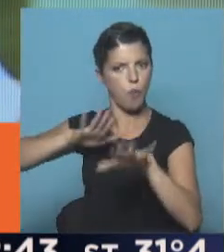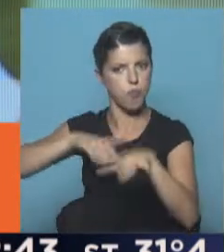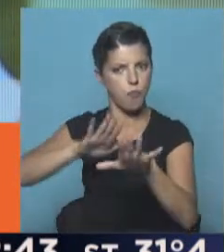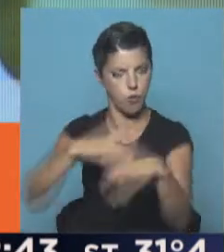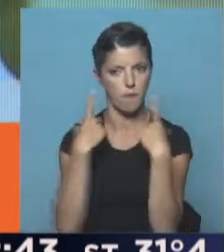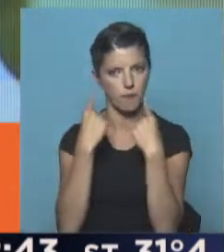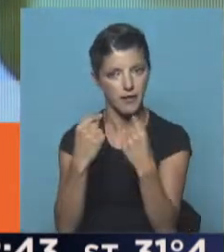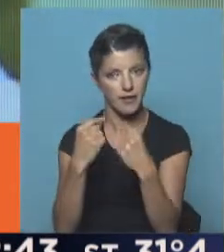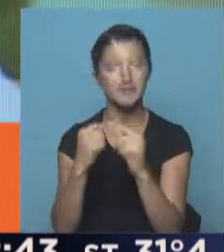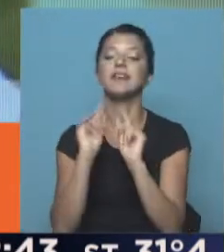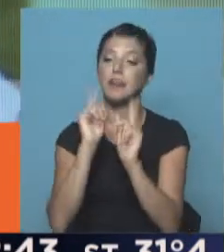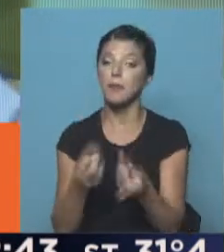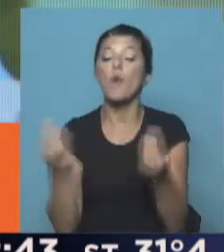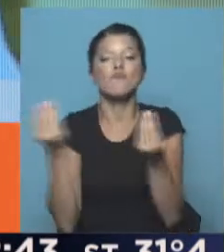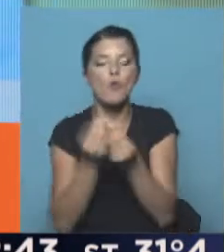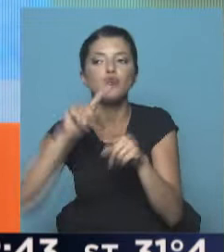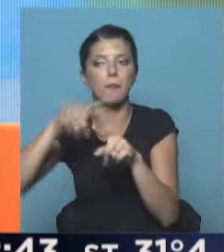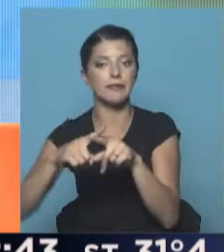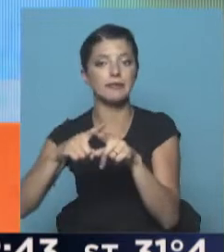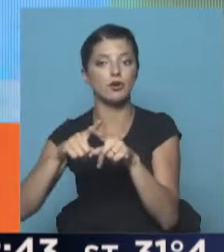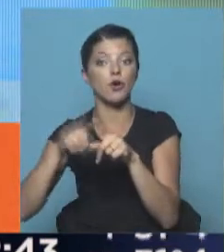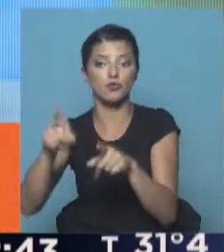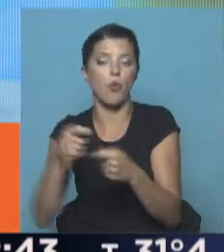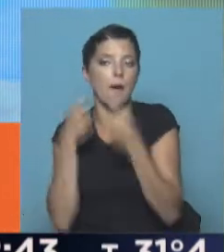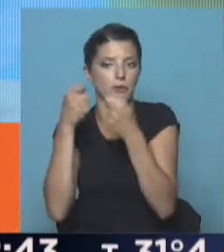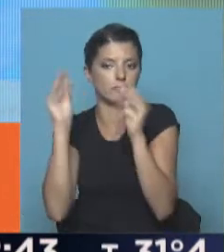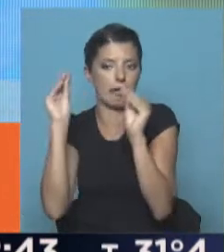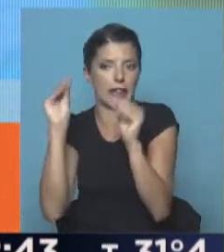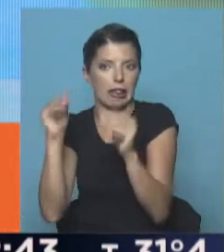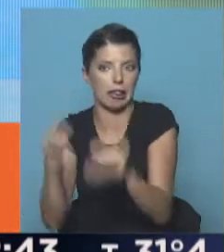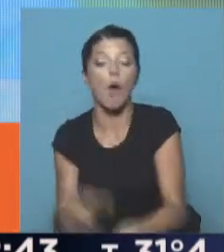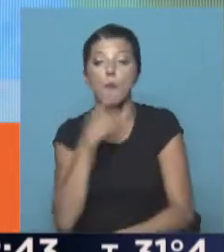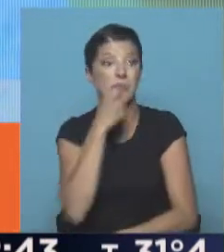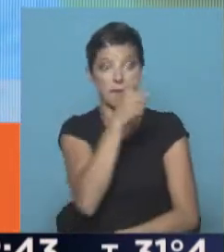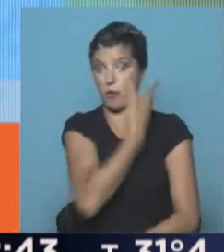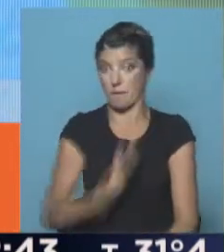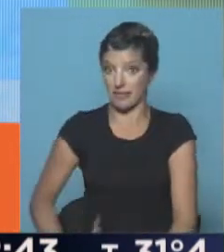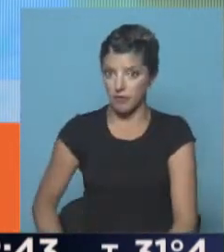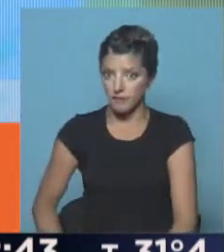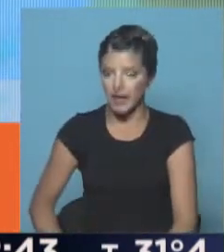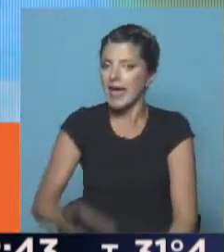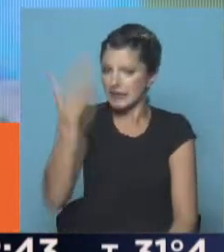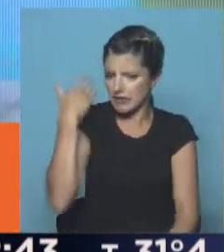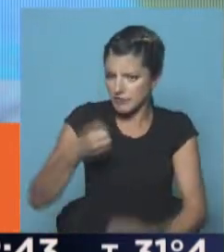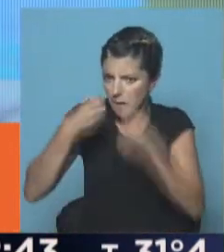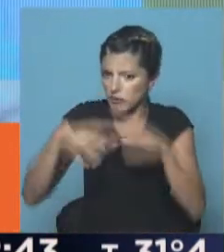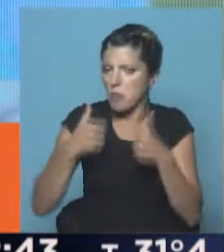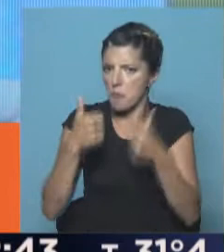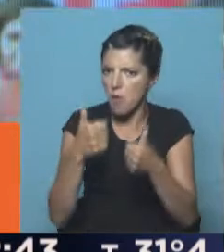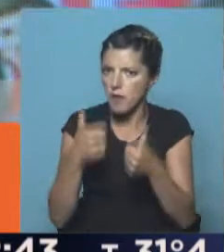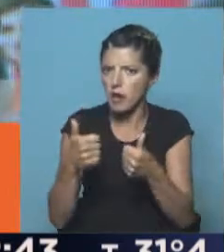el prestigio de muchos mandatarios como el caso de michelle bachelet que arrancaron con mucho impulso inclusive montado sobre esas